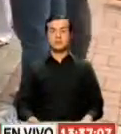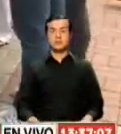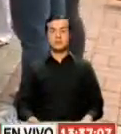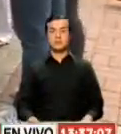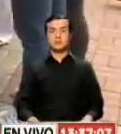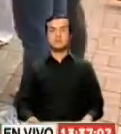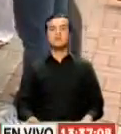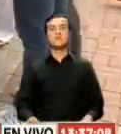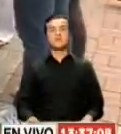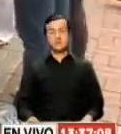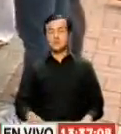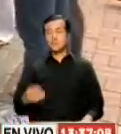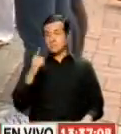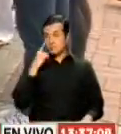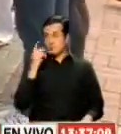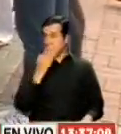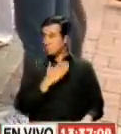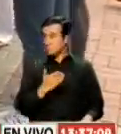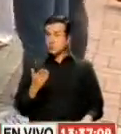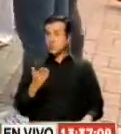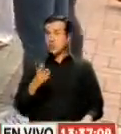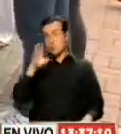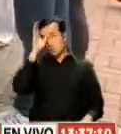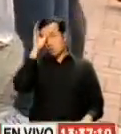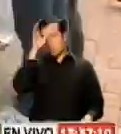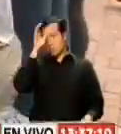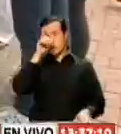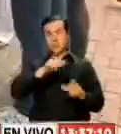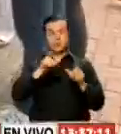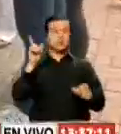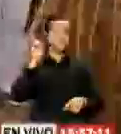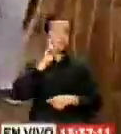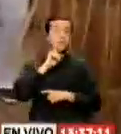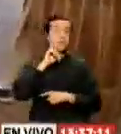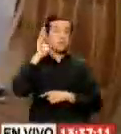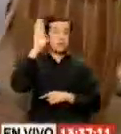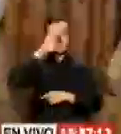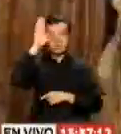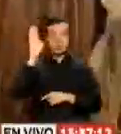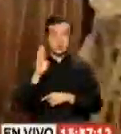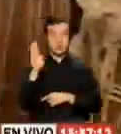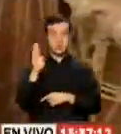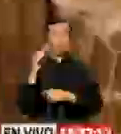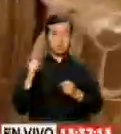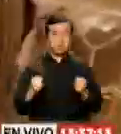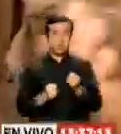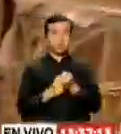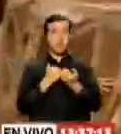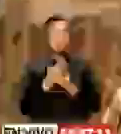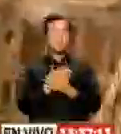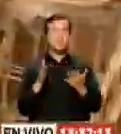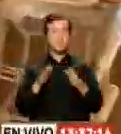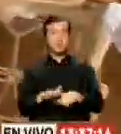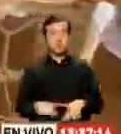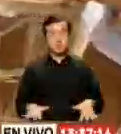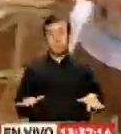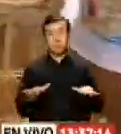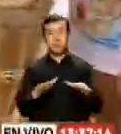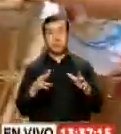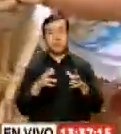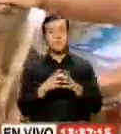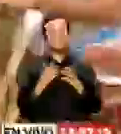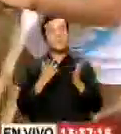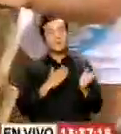Una exhibición de lo que ha representado la unión de la cultura afroecuatoriano-brasilero y el beneficio que ha representado en nuestro país, ya que